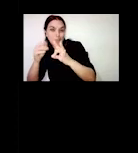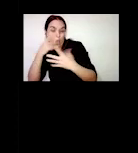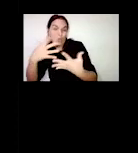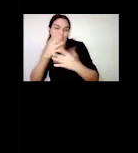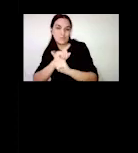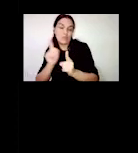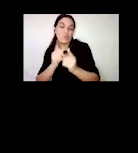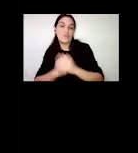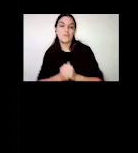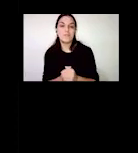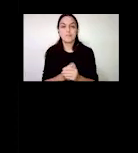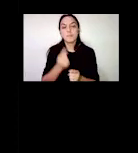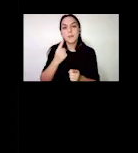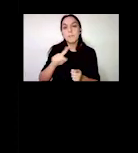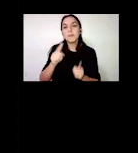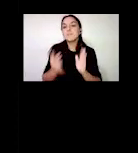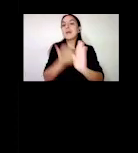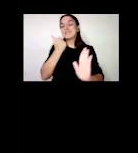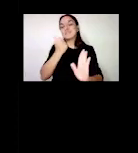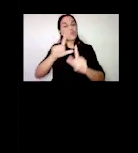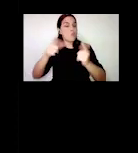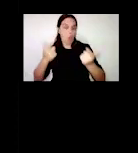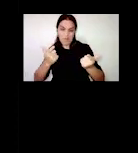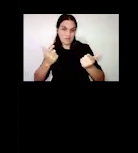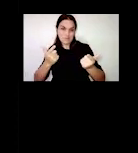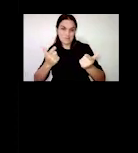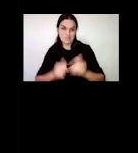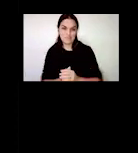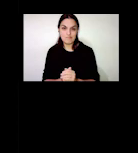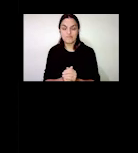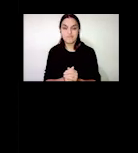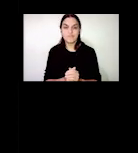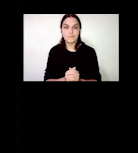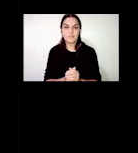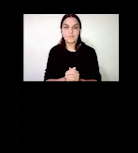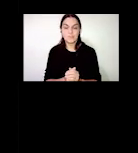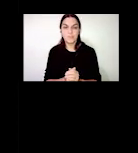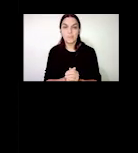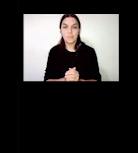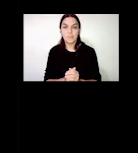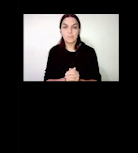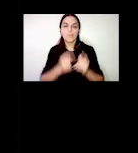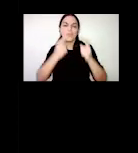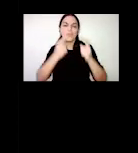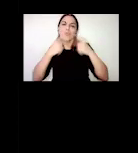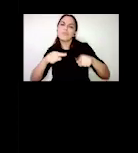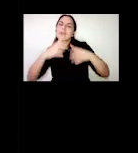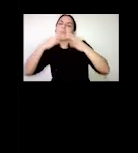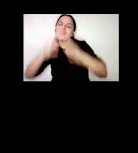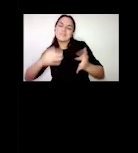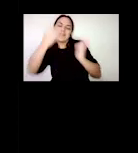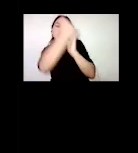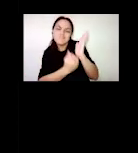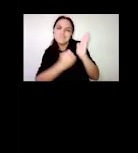No tenemos ninguna exención sobre estos criptoactivos, y todo aquello que no está expresamente exento por